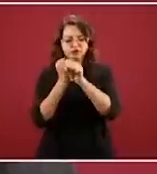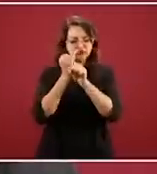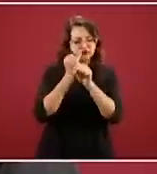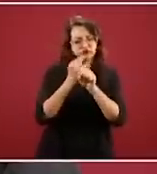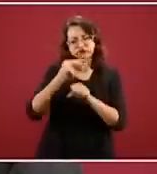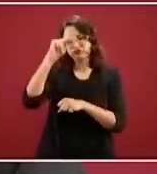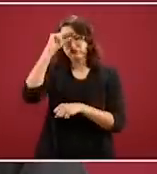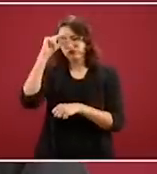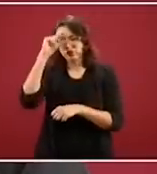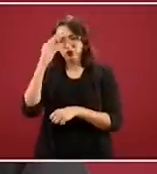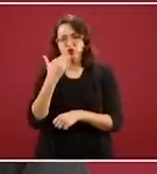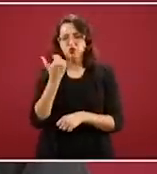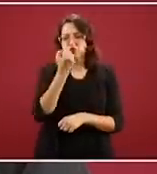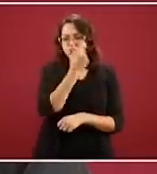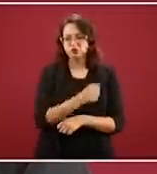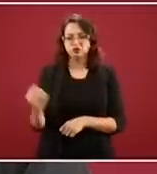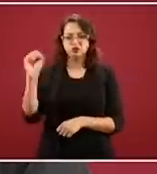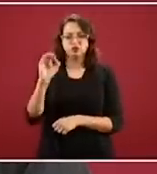eficaz,